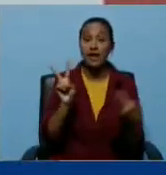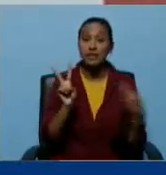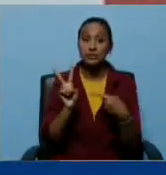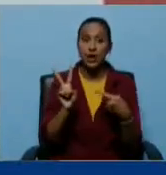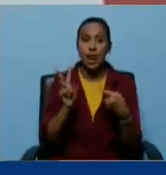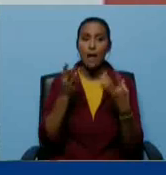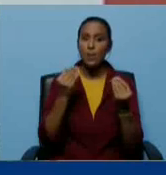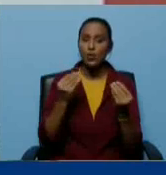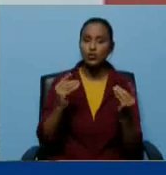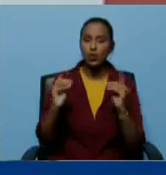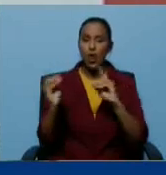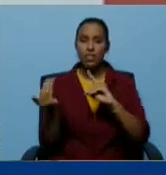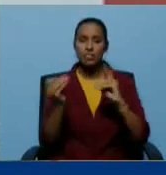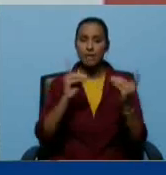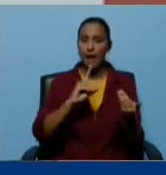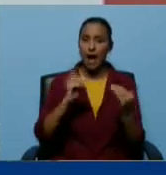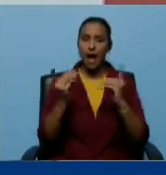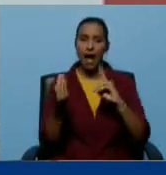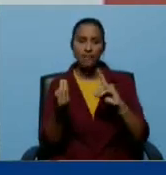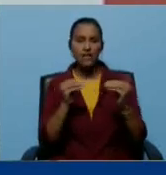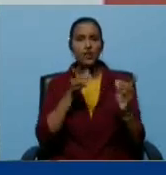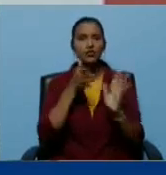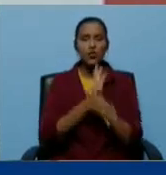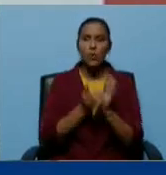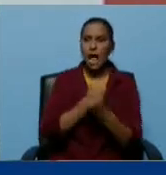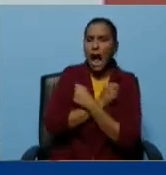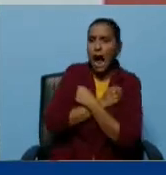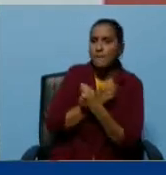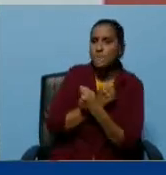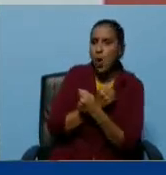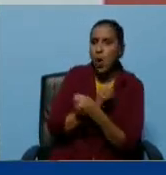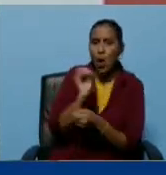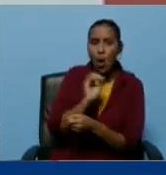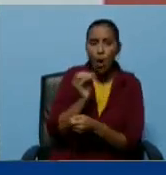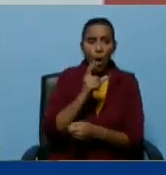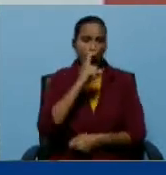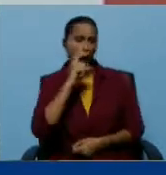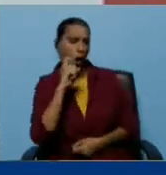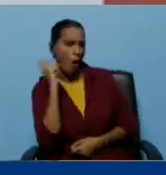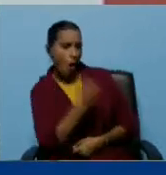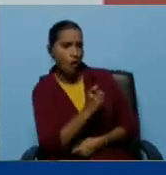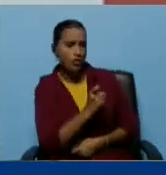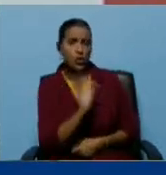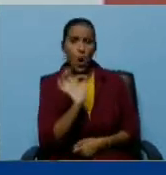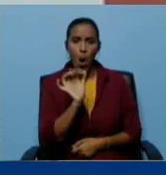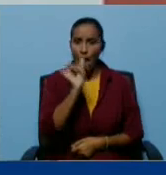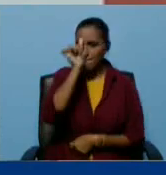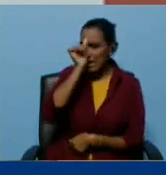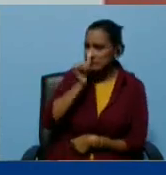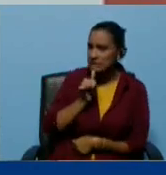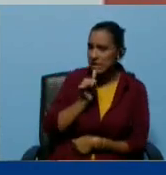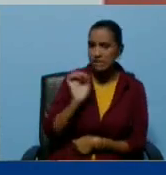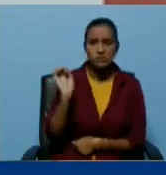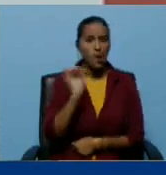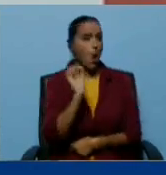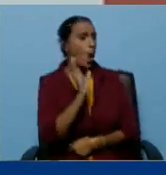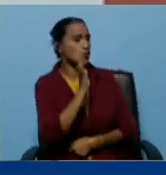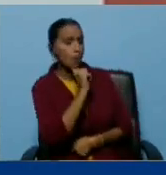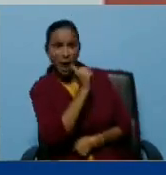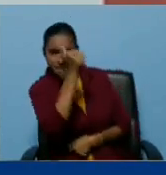entre el amor y el odio, entre la tolerancia y la intolerancia, entre la violencia y la